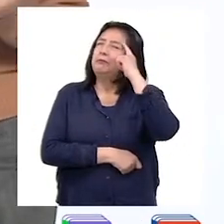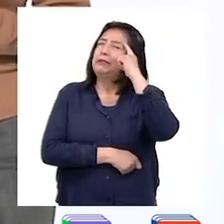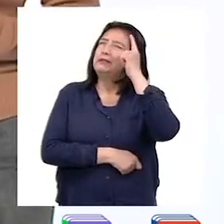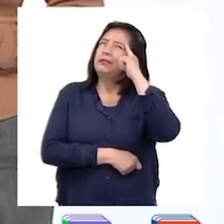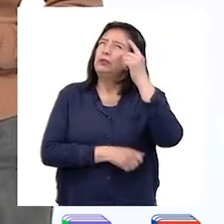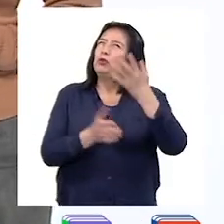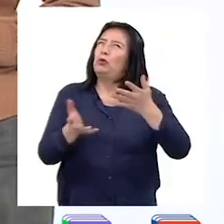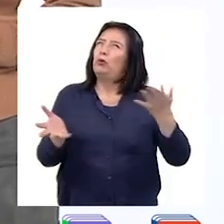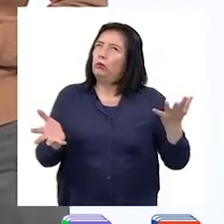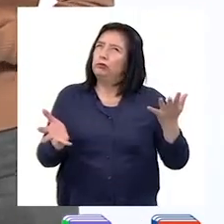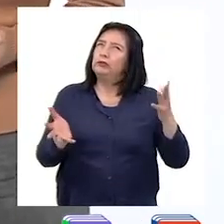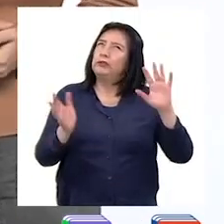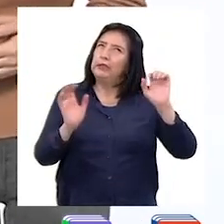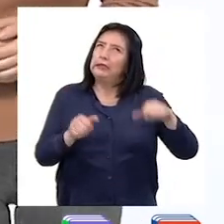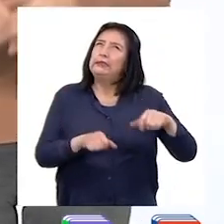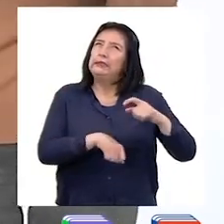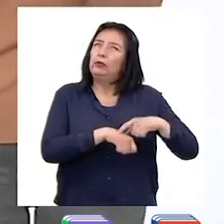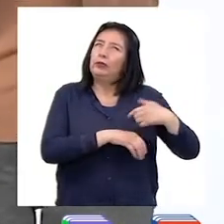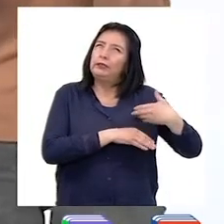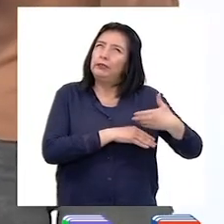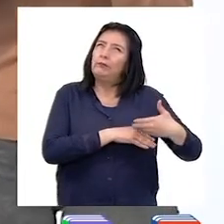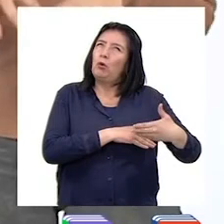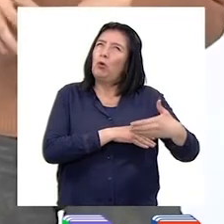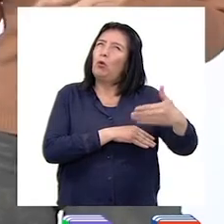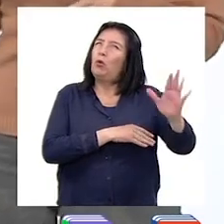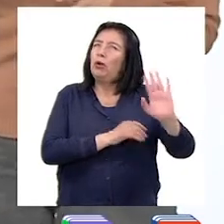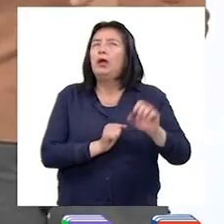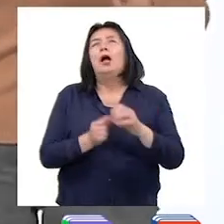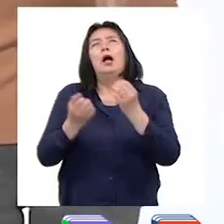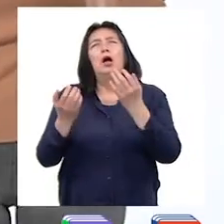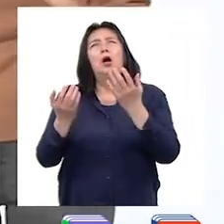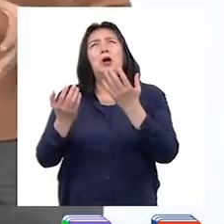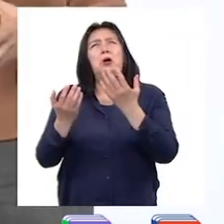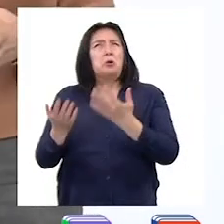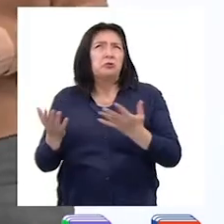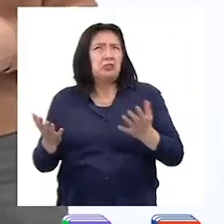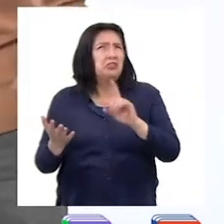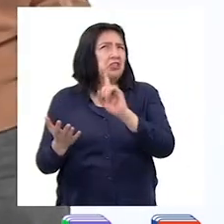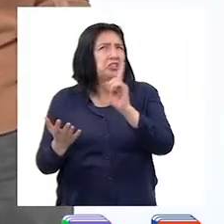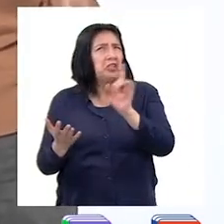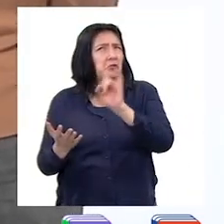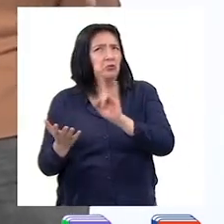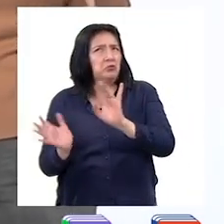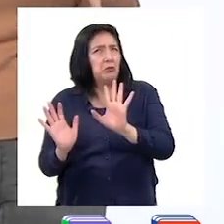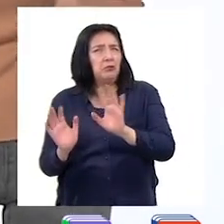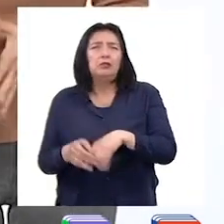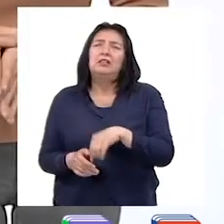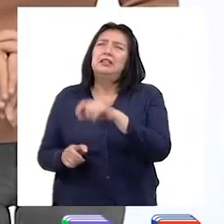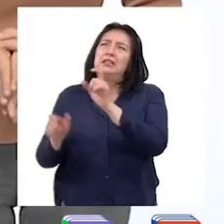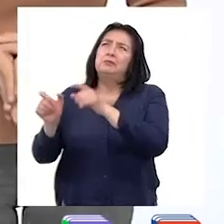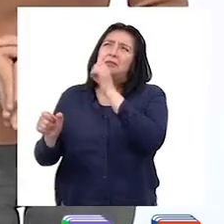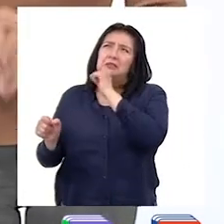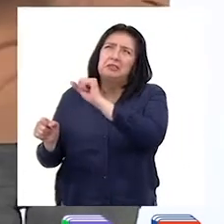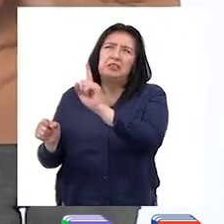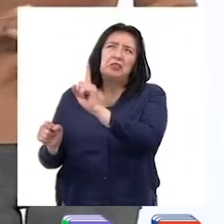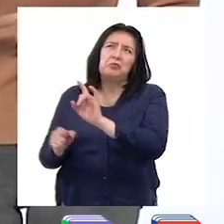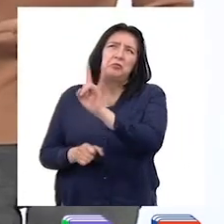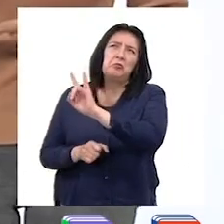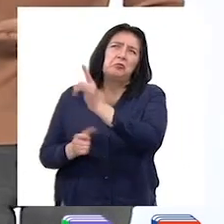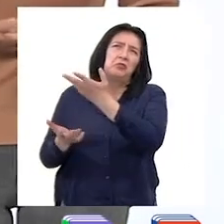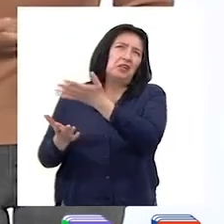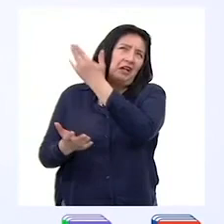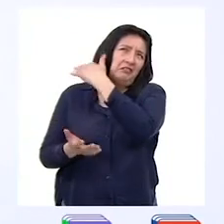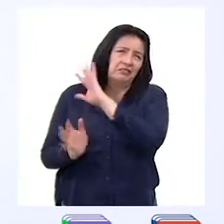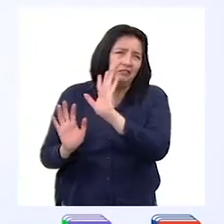en objetos que trascienden en el tiempo, objetos que dejamos de usar y objetos que las personas mayores dejaron de usar en